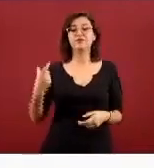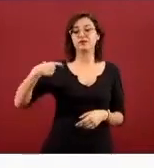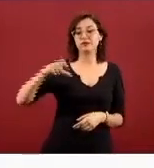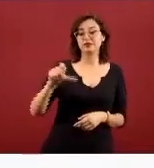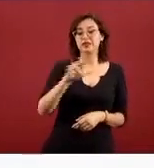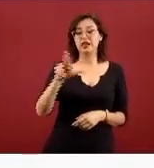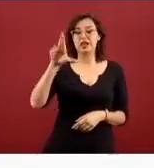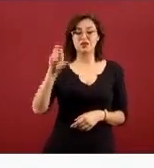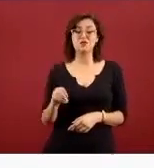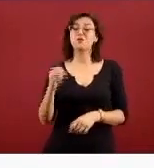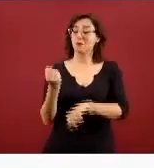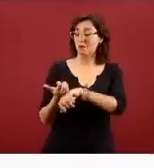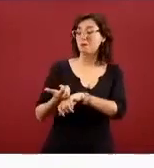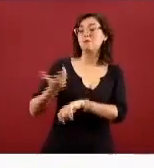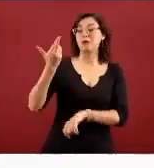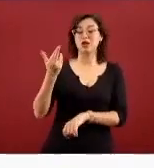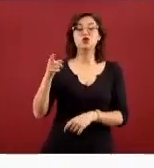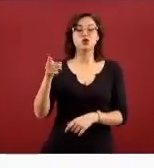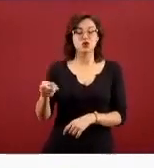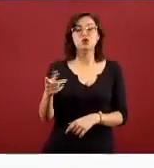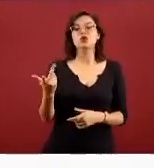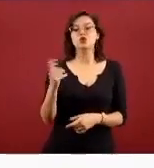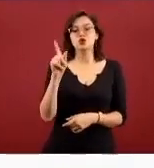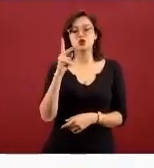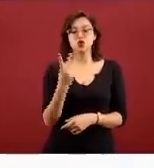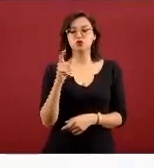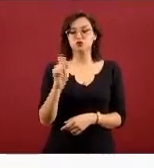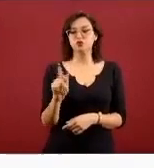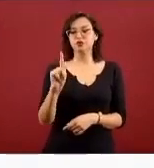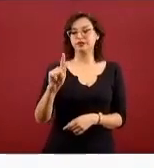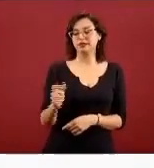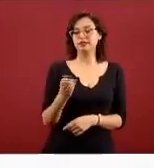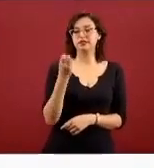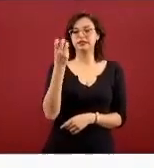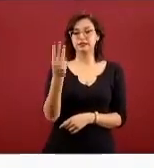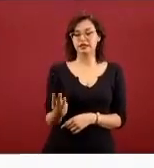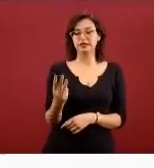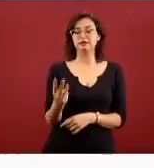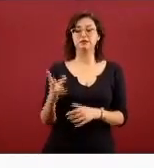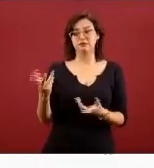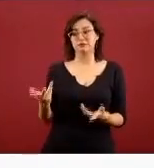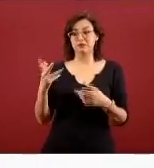mayor tasa acumulada, 2.73 de tasa acumulada, que con sus